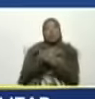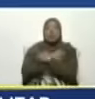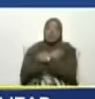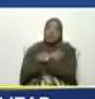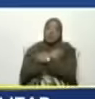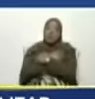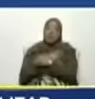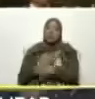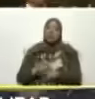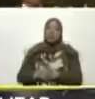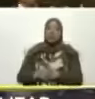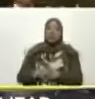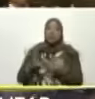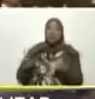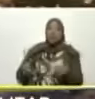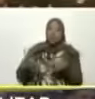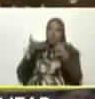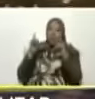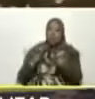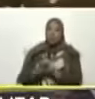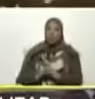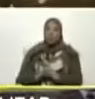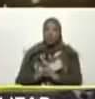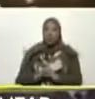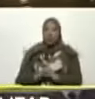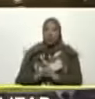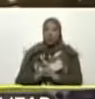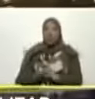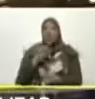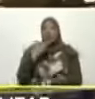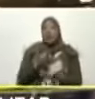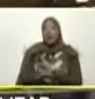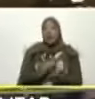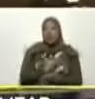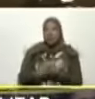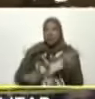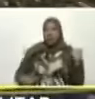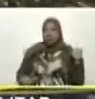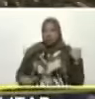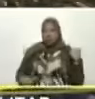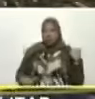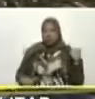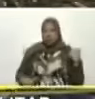felicito. Autorizado. Gracias, mi comandante en jefe.